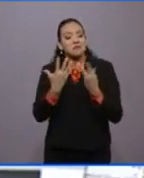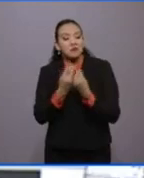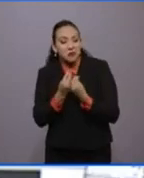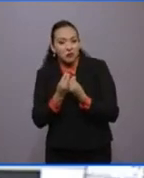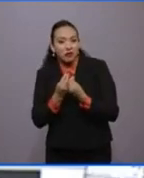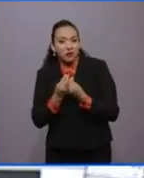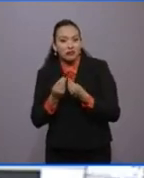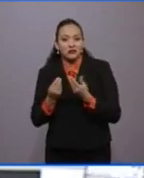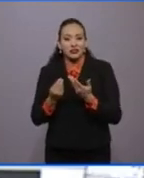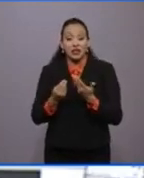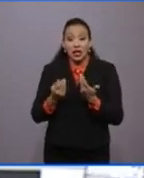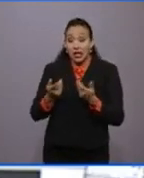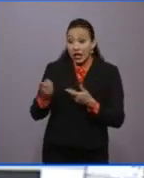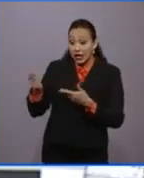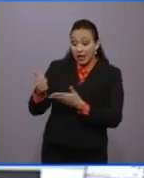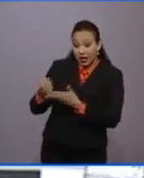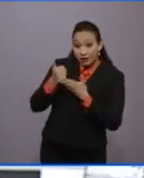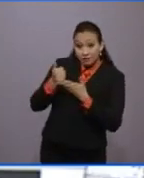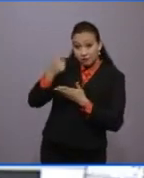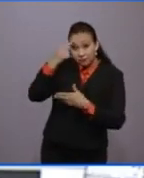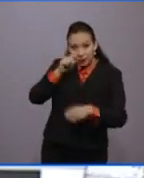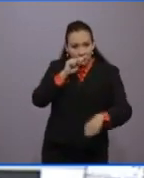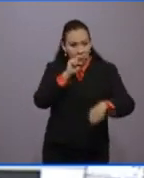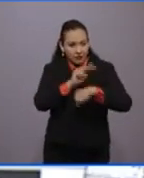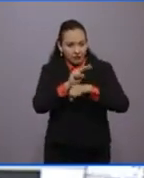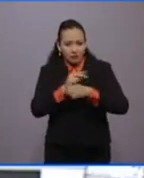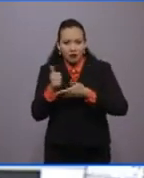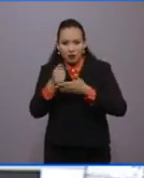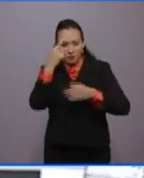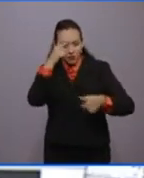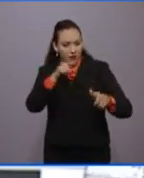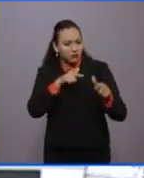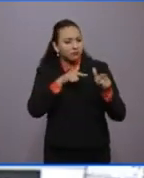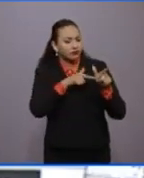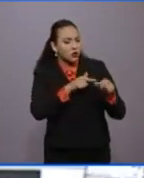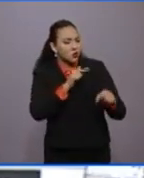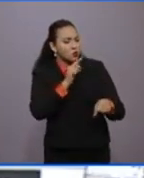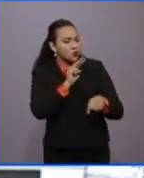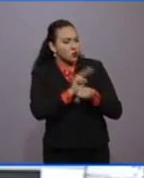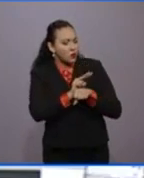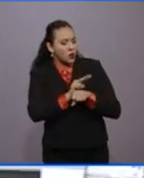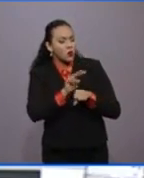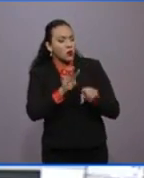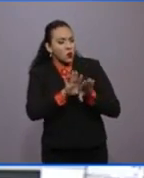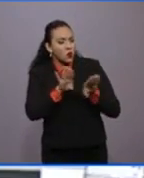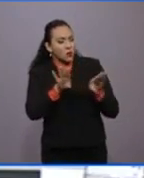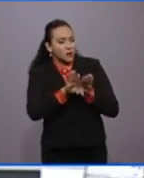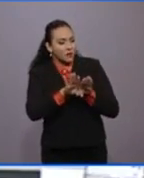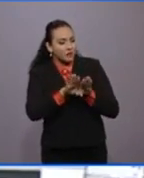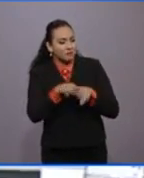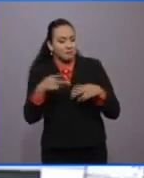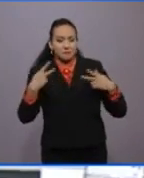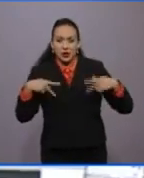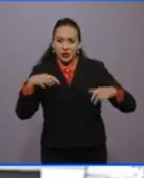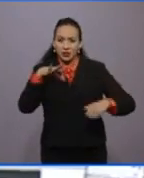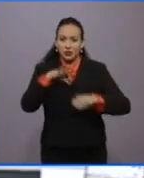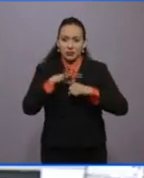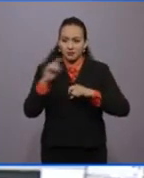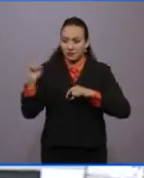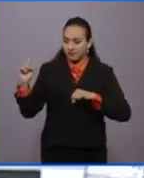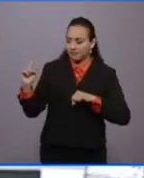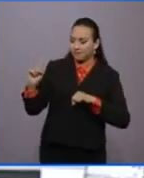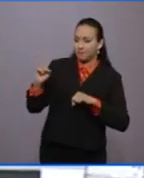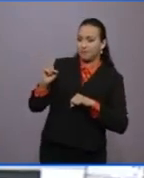hacer el seguimiento, pero también poder conocer de la voz directa de quienes están a